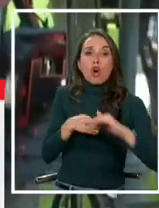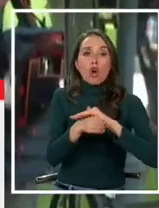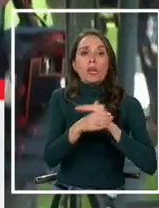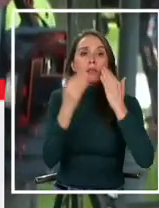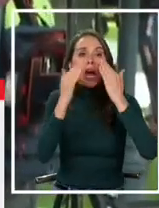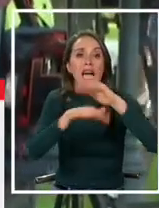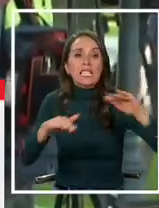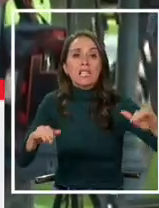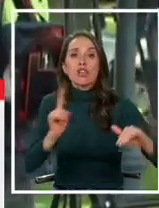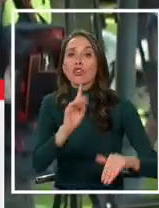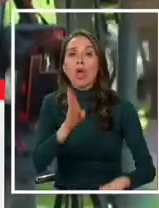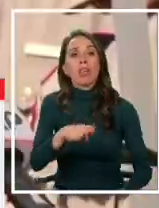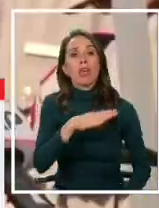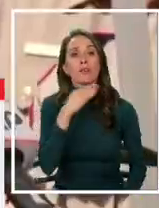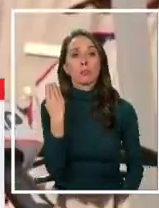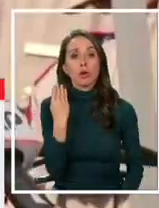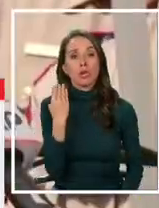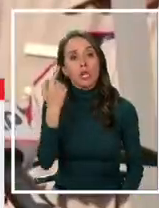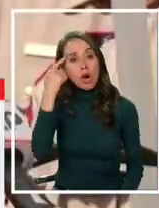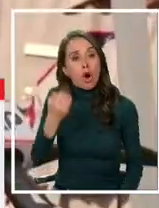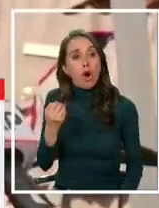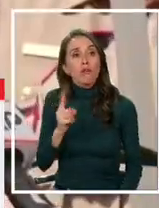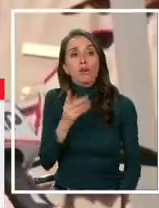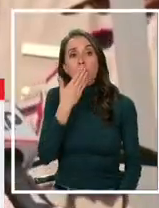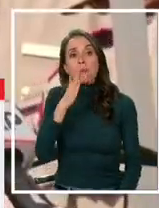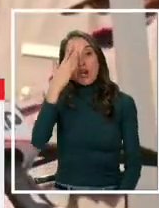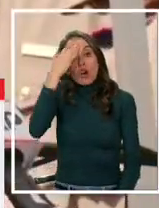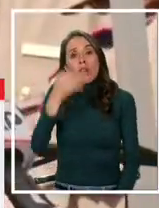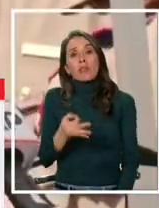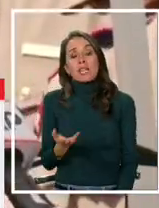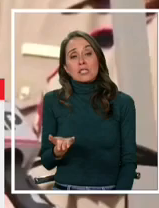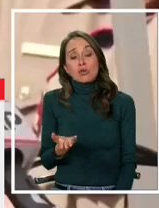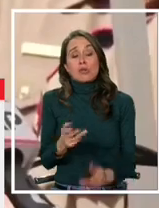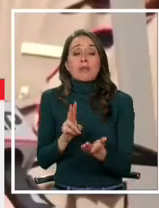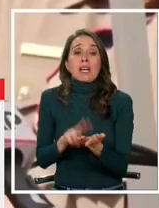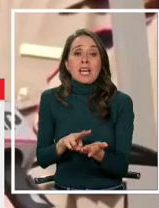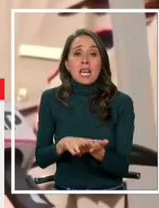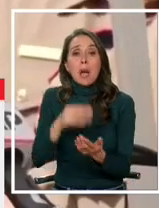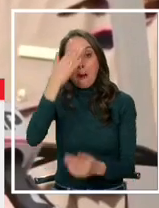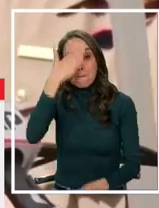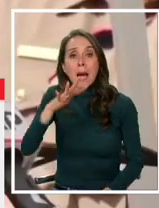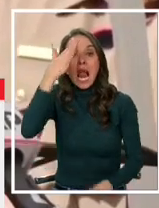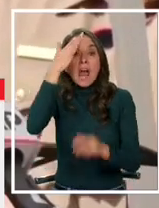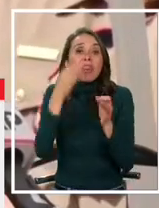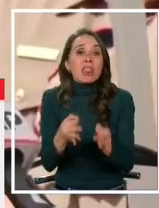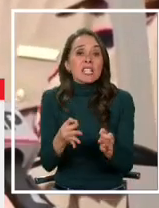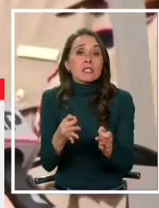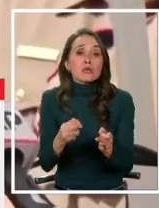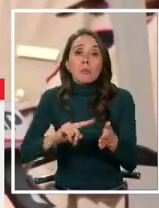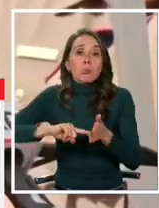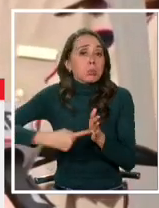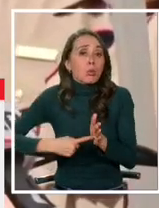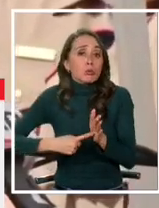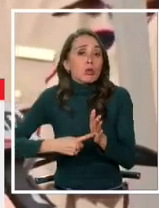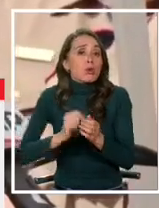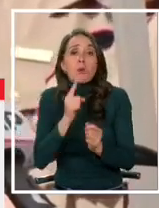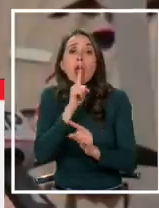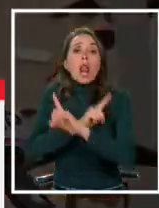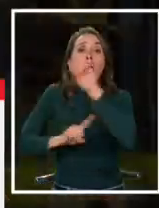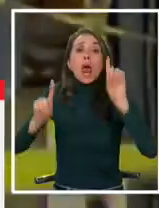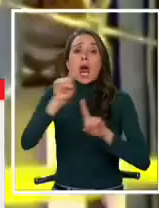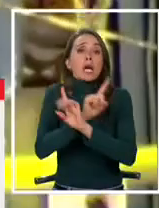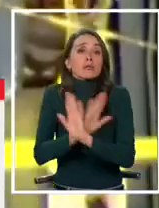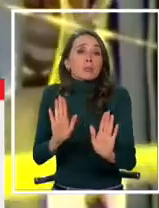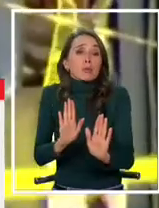niños no debían morir obviamente no fue la mejor decisión en realidad fue una mala decisión punto no hay excusas para